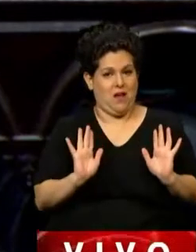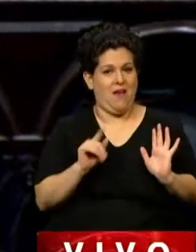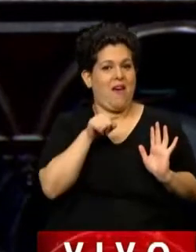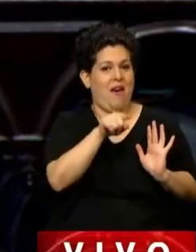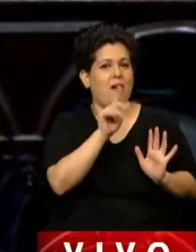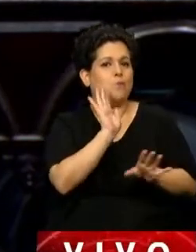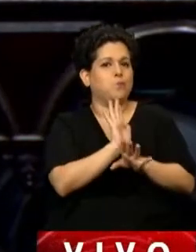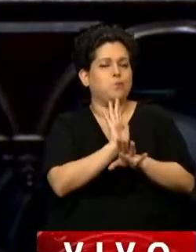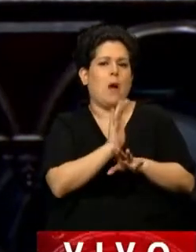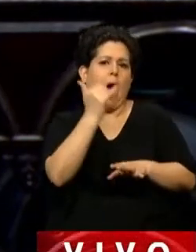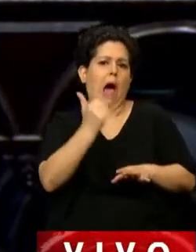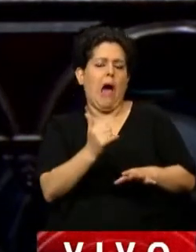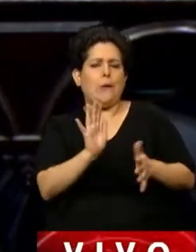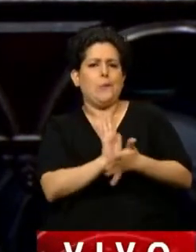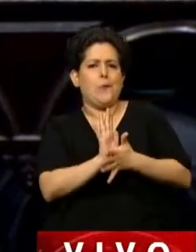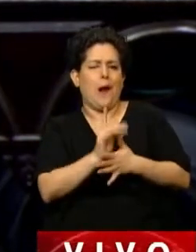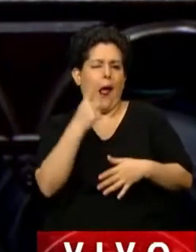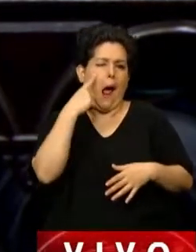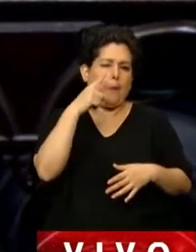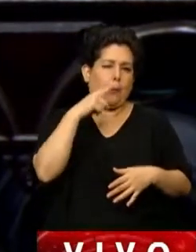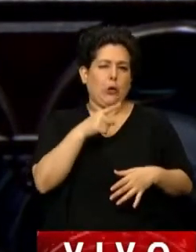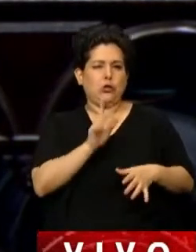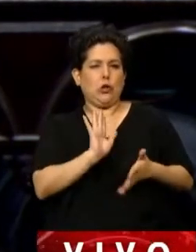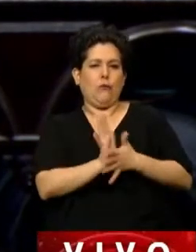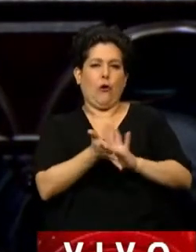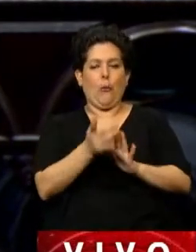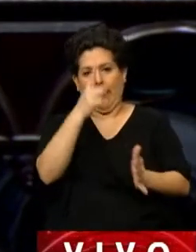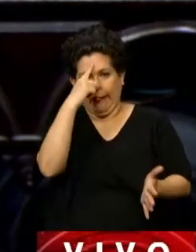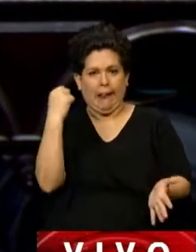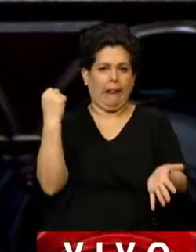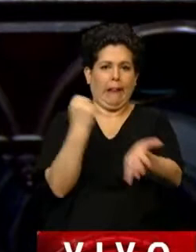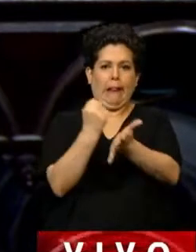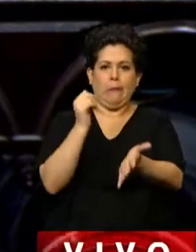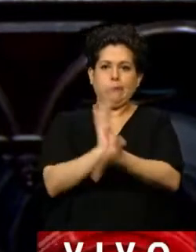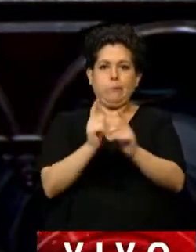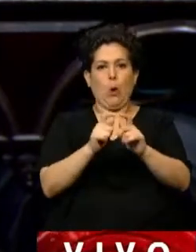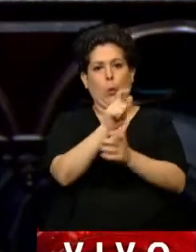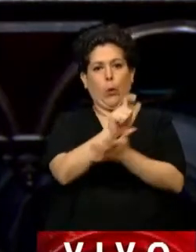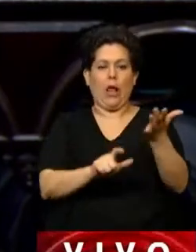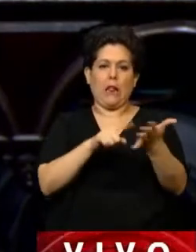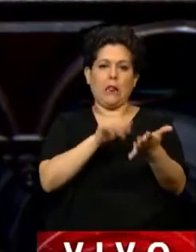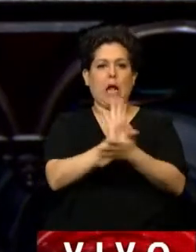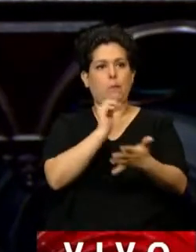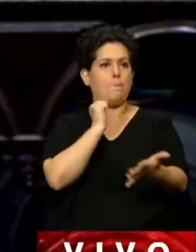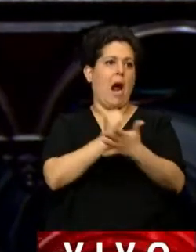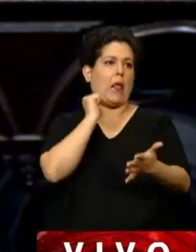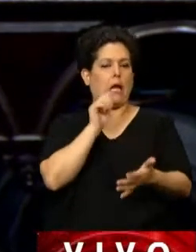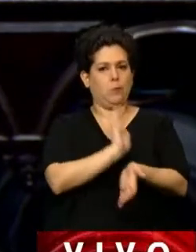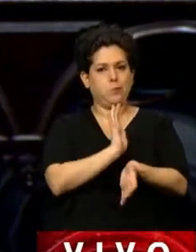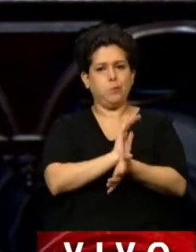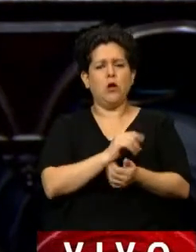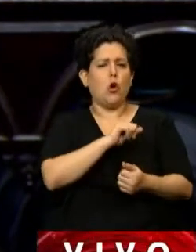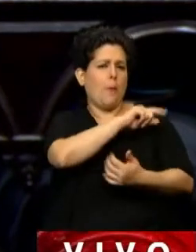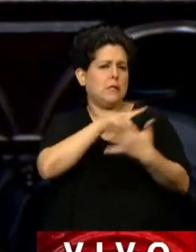hay cierta intencionalidad de estigmatizar la boleta que hoy tenemos. Y yo hago cinco